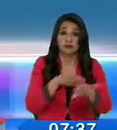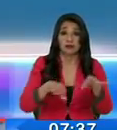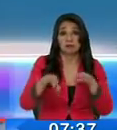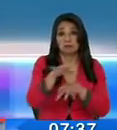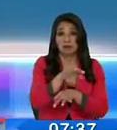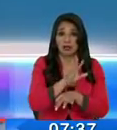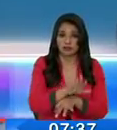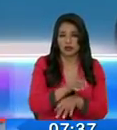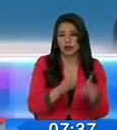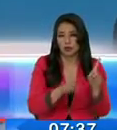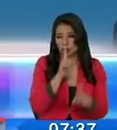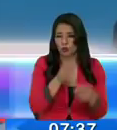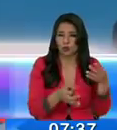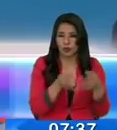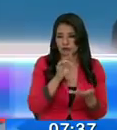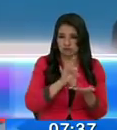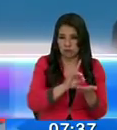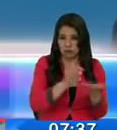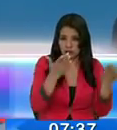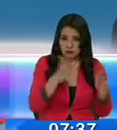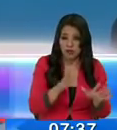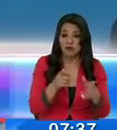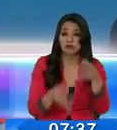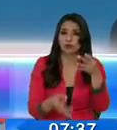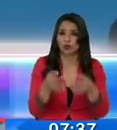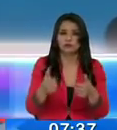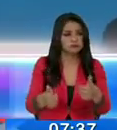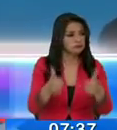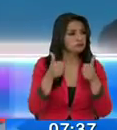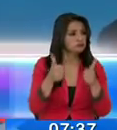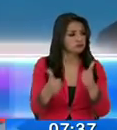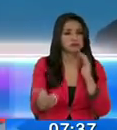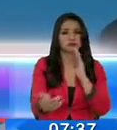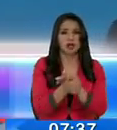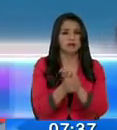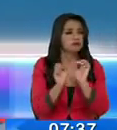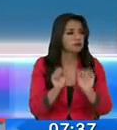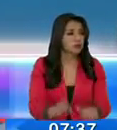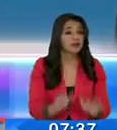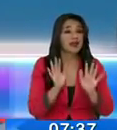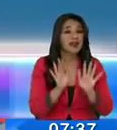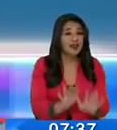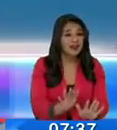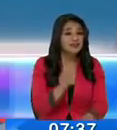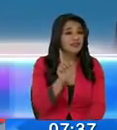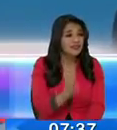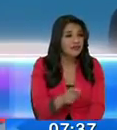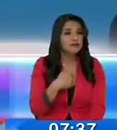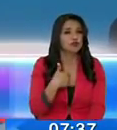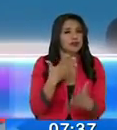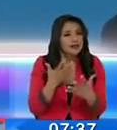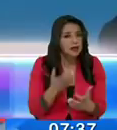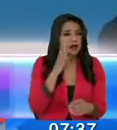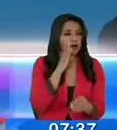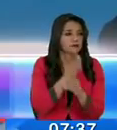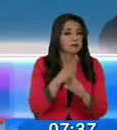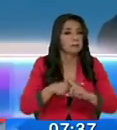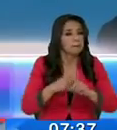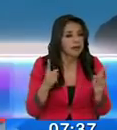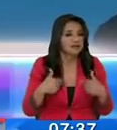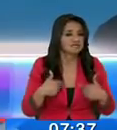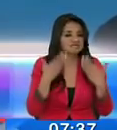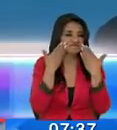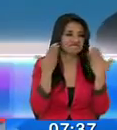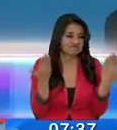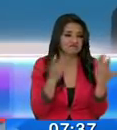van tengan también la probidad suficiente. Es de esperar, ese es el panorama que uno aspira. Pero ciertamente hay la posibilidad